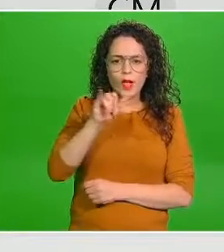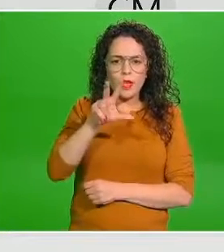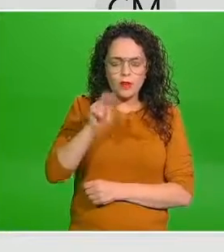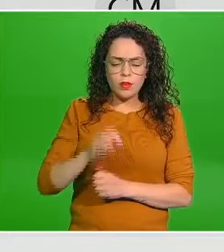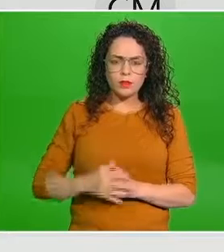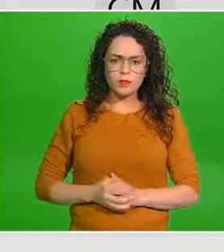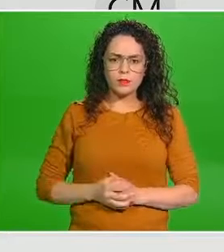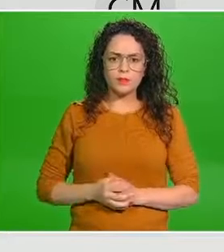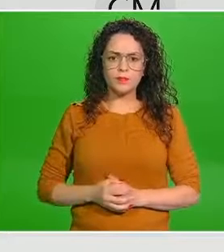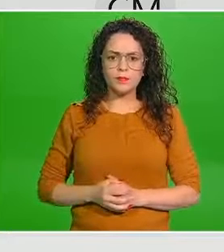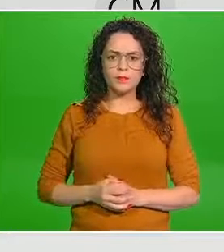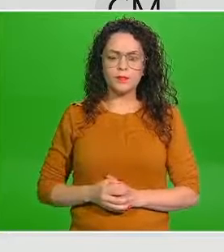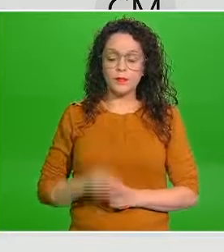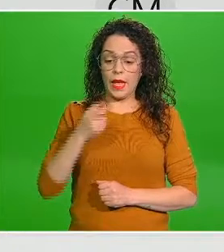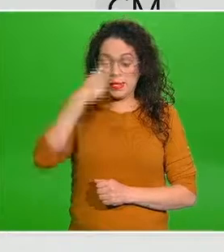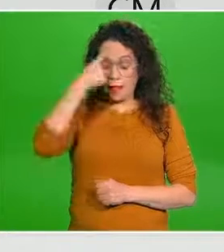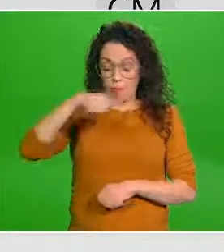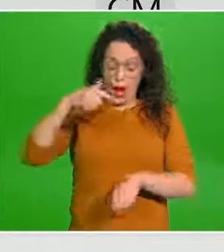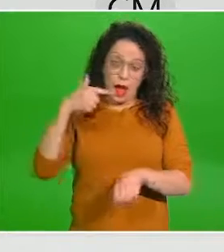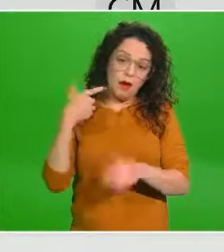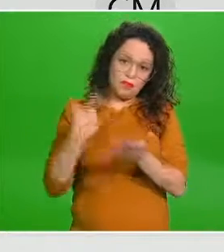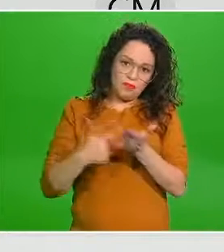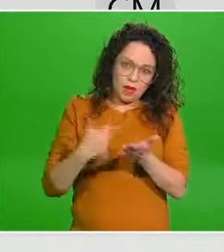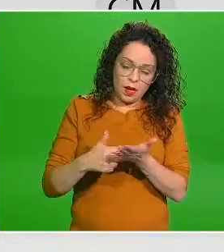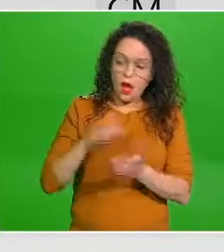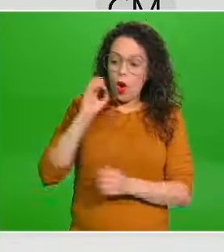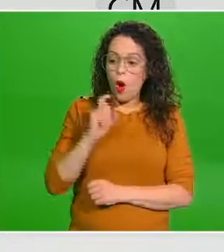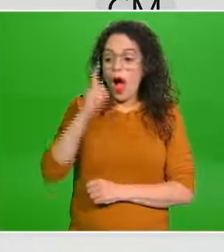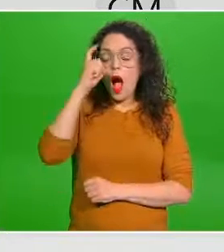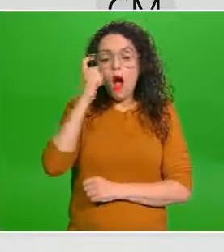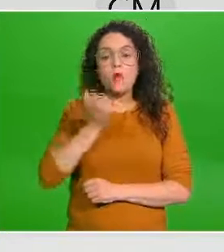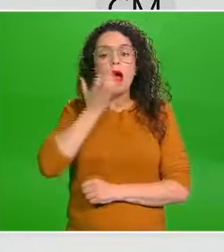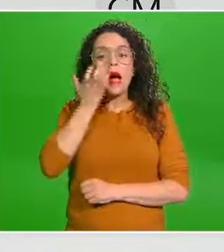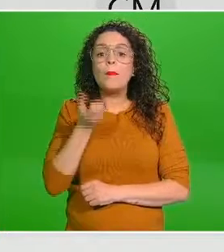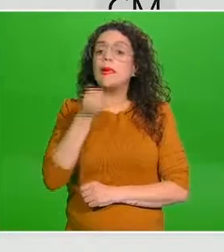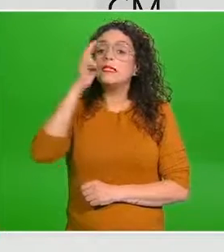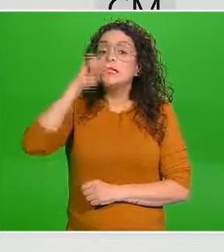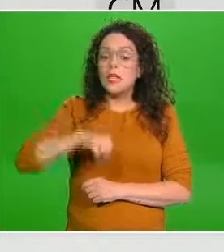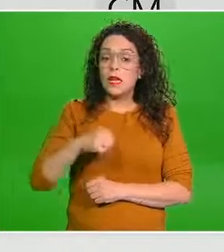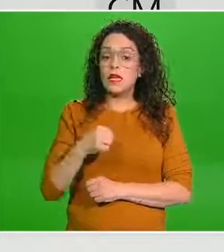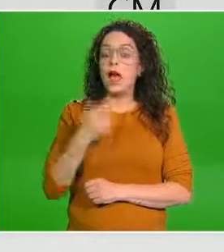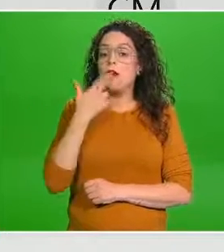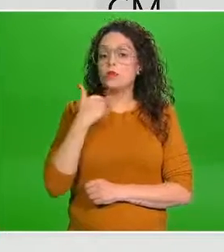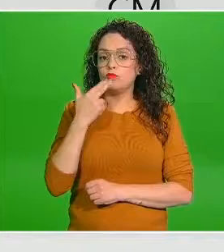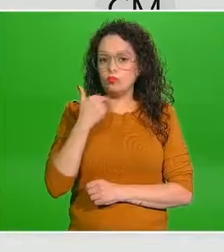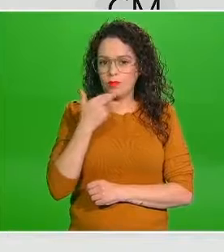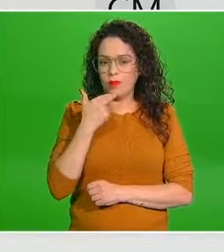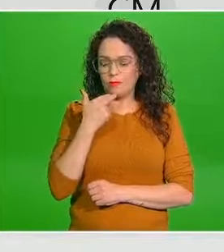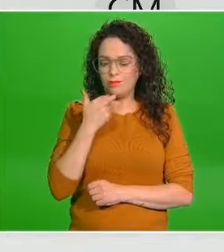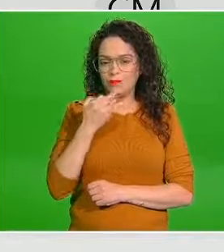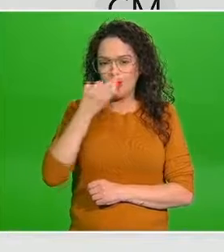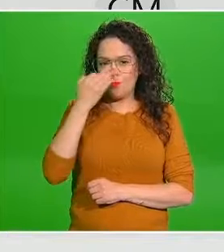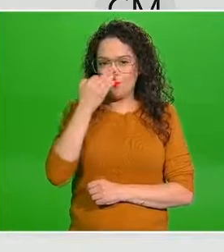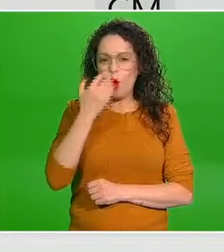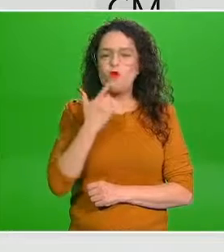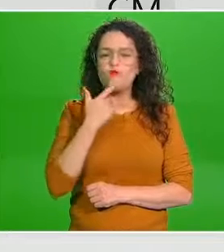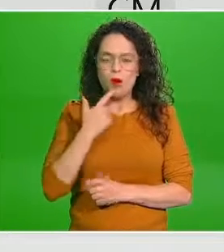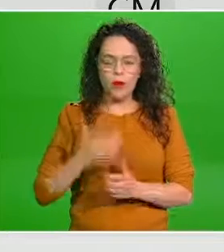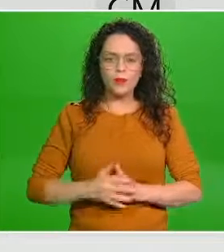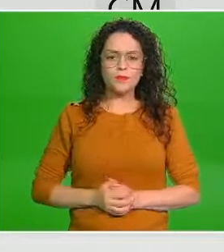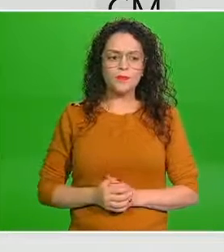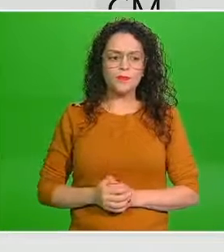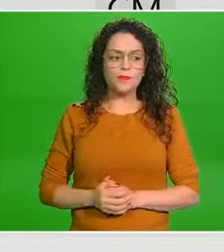ración de grasa, y para tomar agua de Jamaica sin azúcar. Para la cena, la opción A, 2